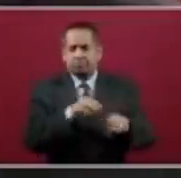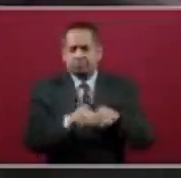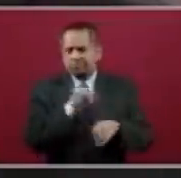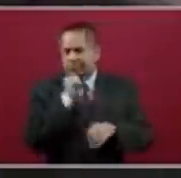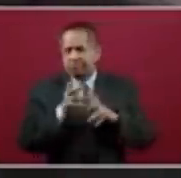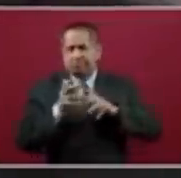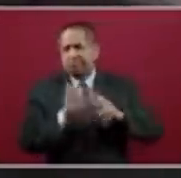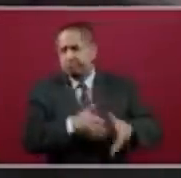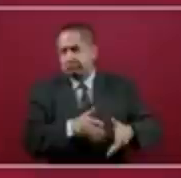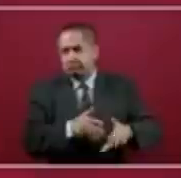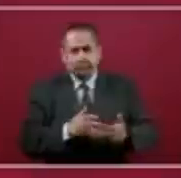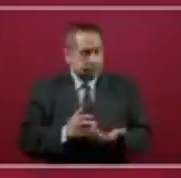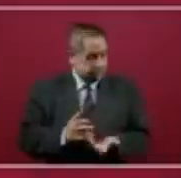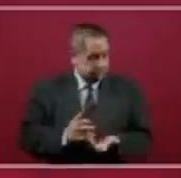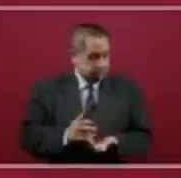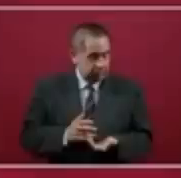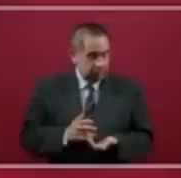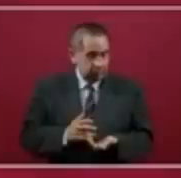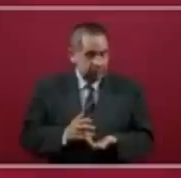y